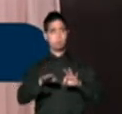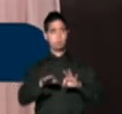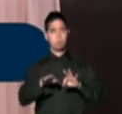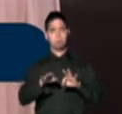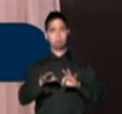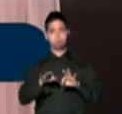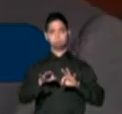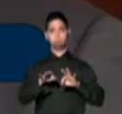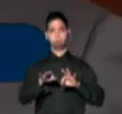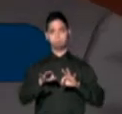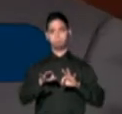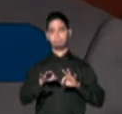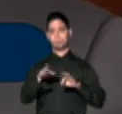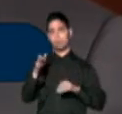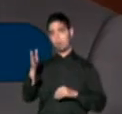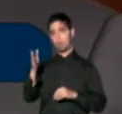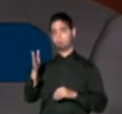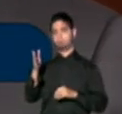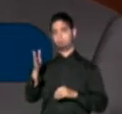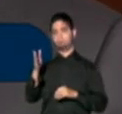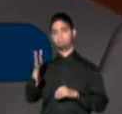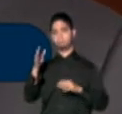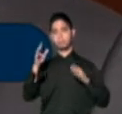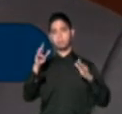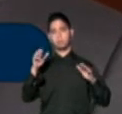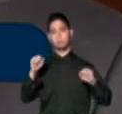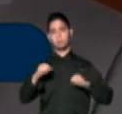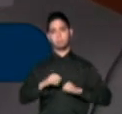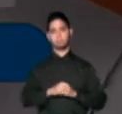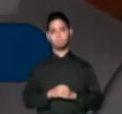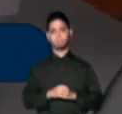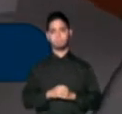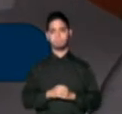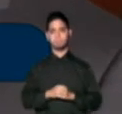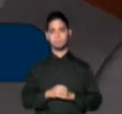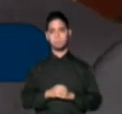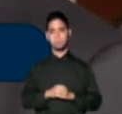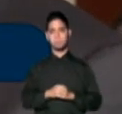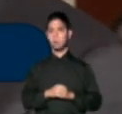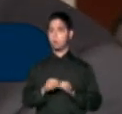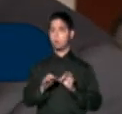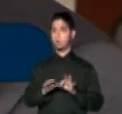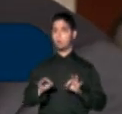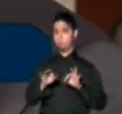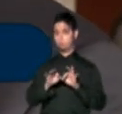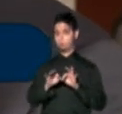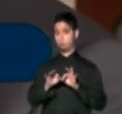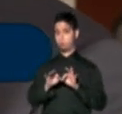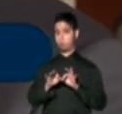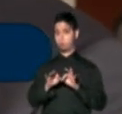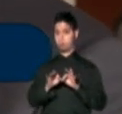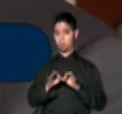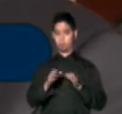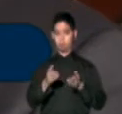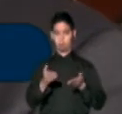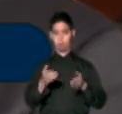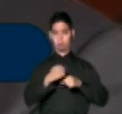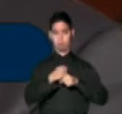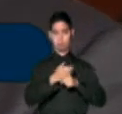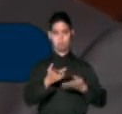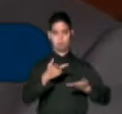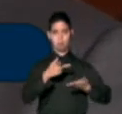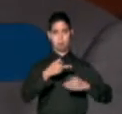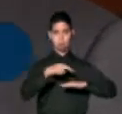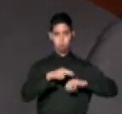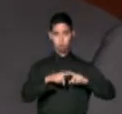de la organización. Es importante conocer que el producto que se hace en Puerto Rico lleva el sello de hecho en Estados Unidos. Por lo tanto,